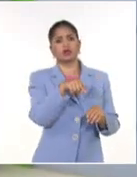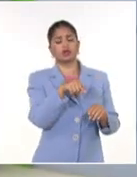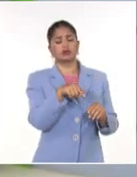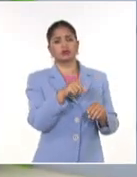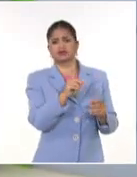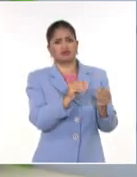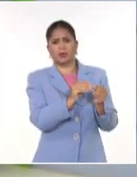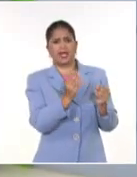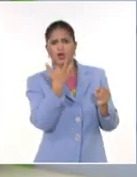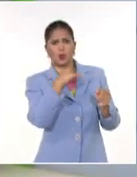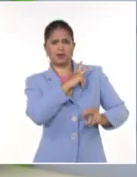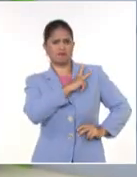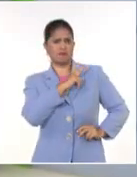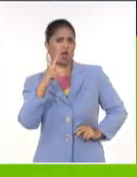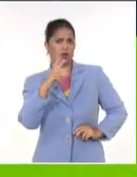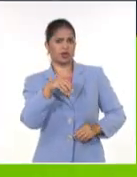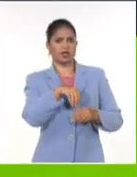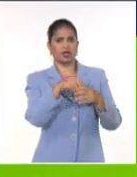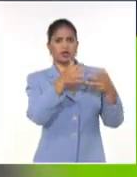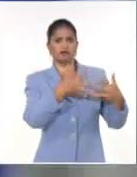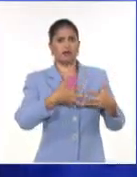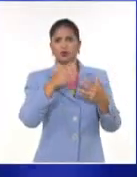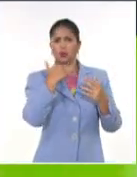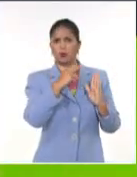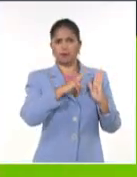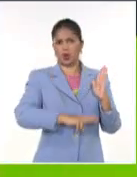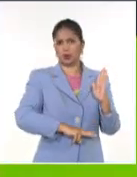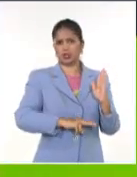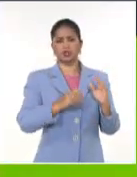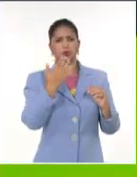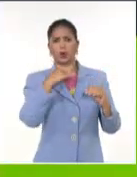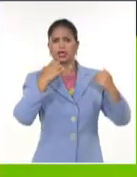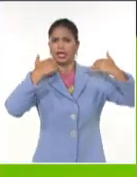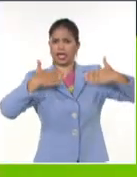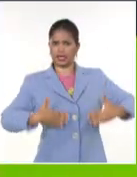valores democráticos en Estados Unidos, además de un ataque a la libertad de expresión.